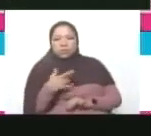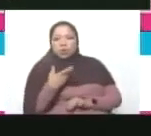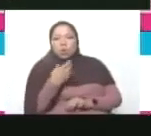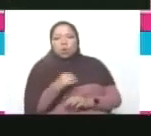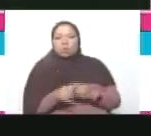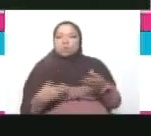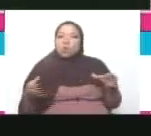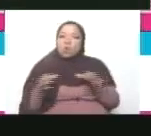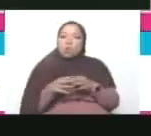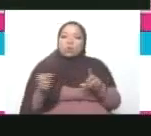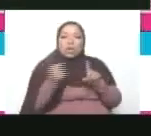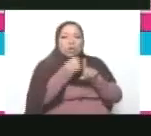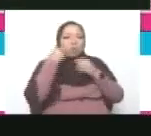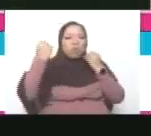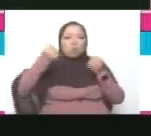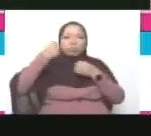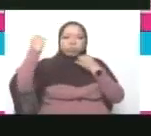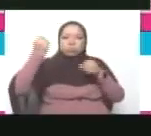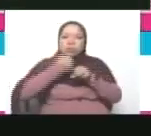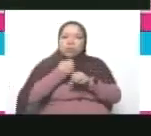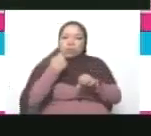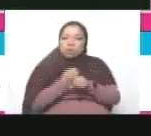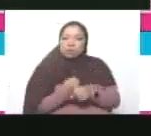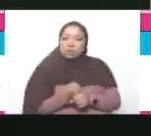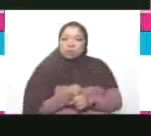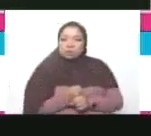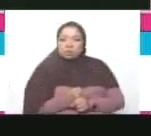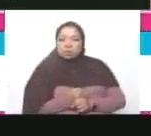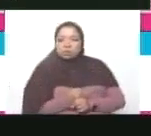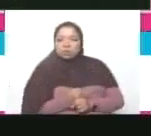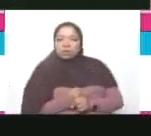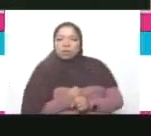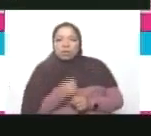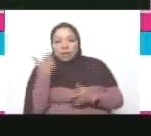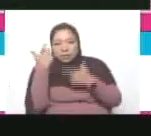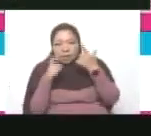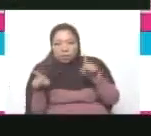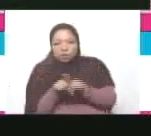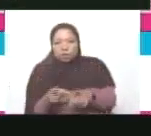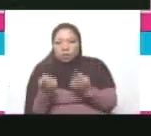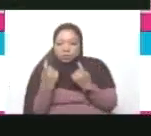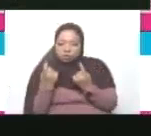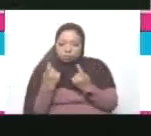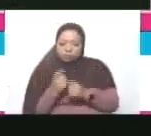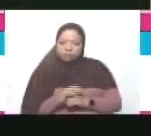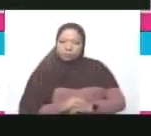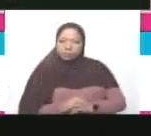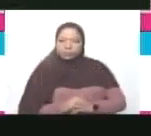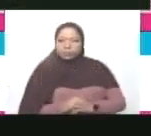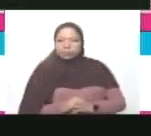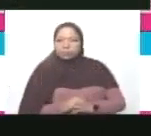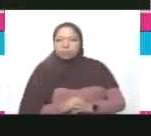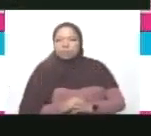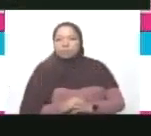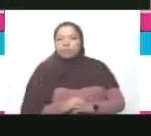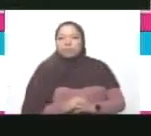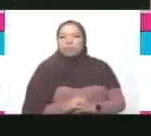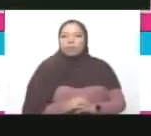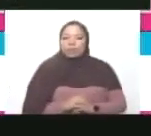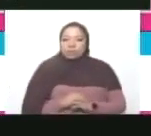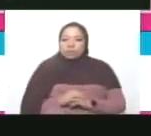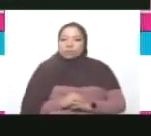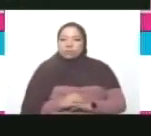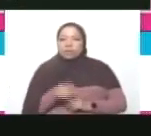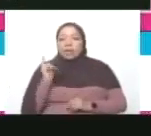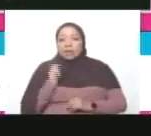somos luchadores, ¿verdad? Lo que nos enseñó Comandante Chávez. Y la tarea fundamental de nosotros como